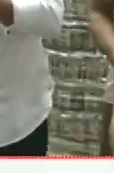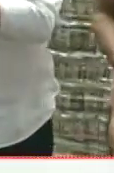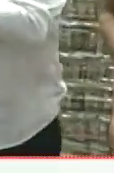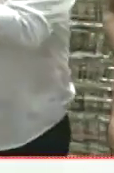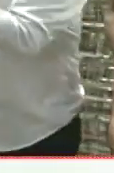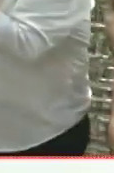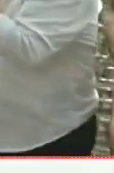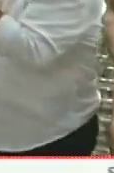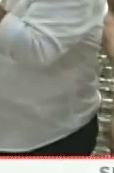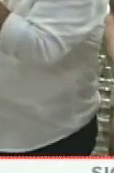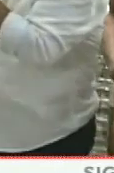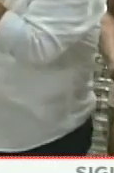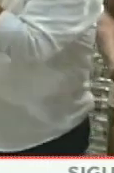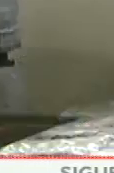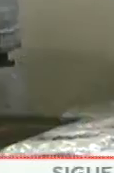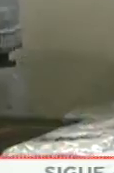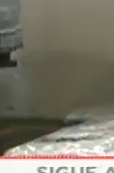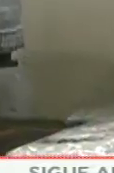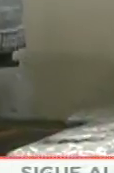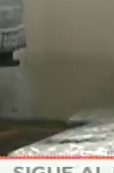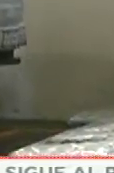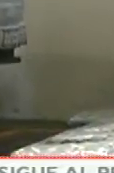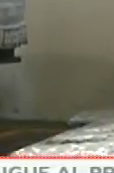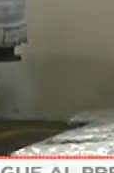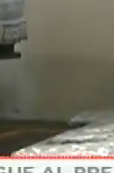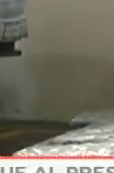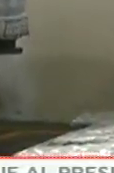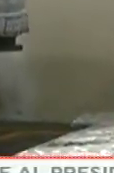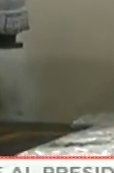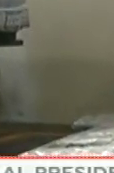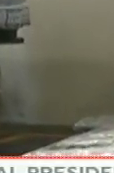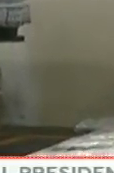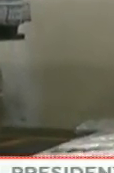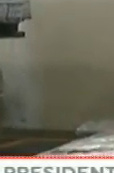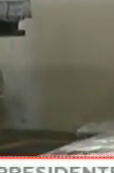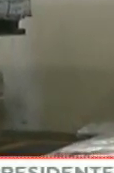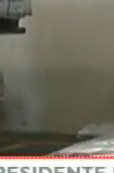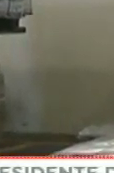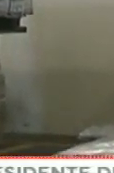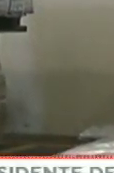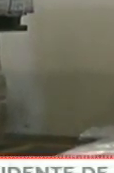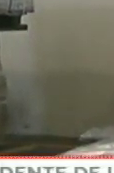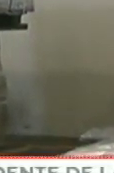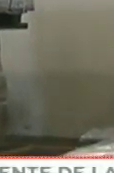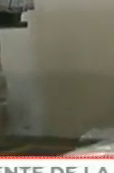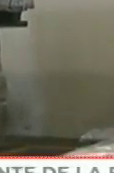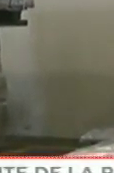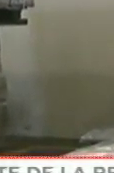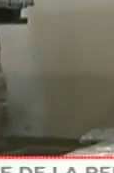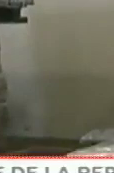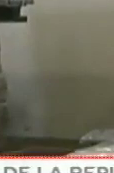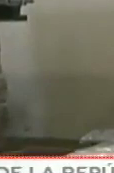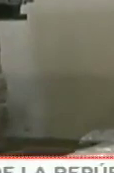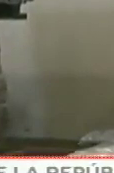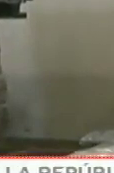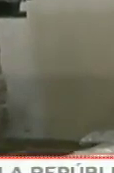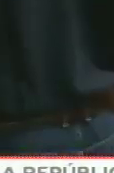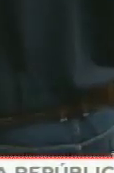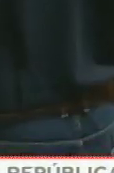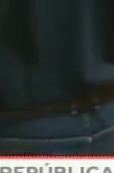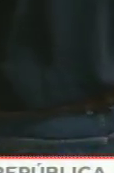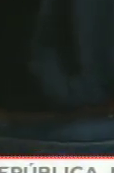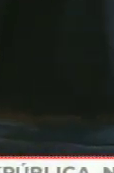del Junquito, del kilómetro 3, cerca de La Yaguara, se incorpora como chamba juvenil a toda esta experiencia en Fama de